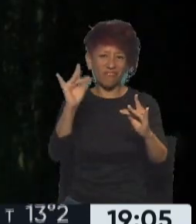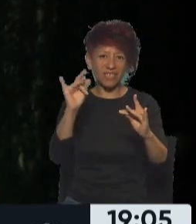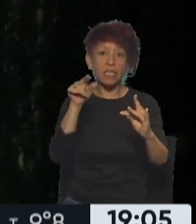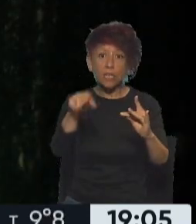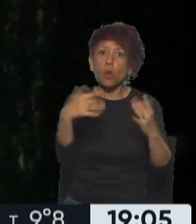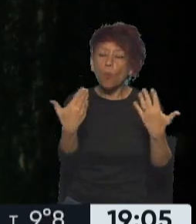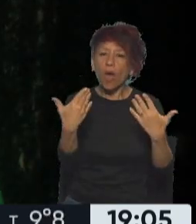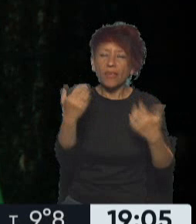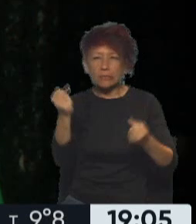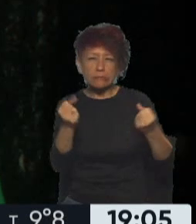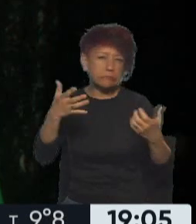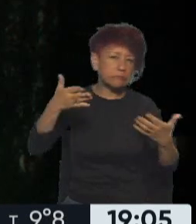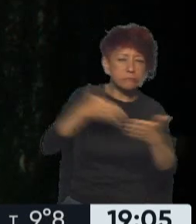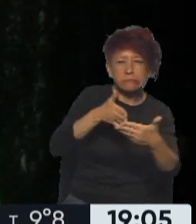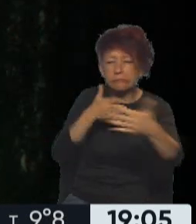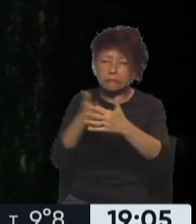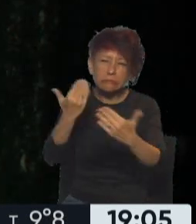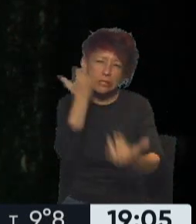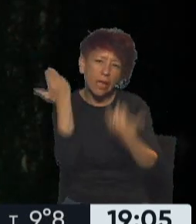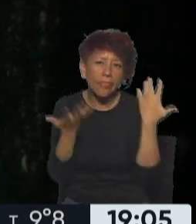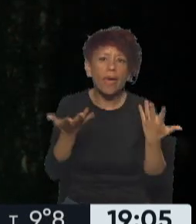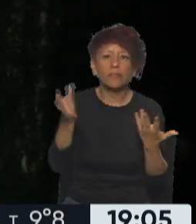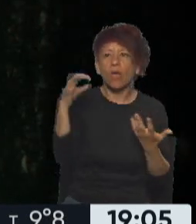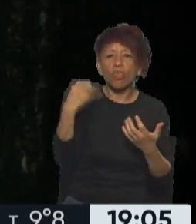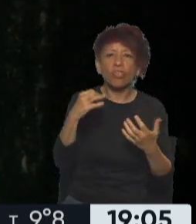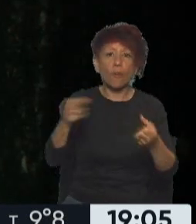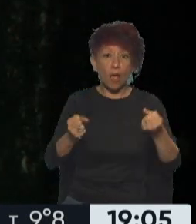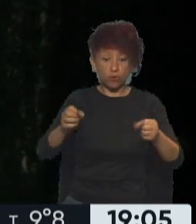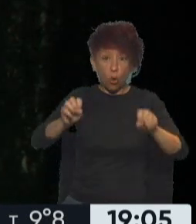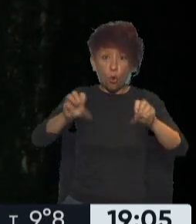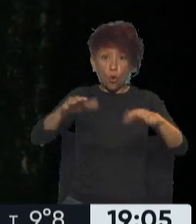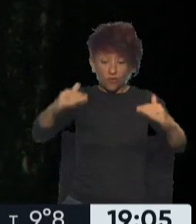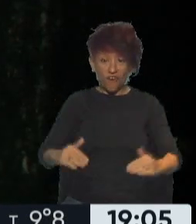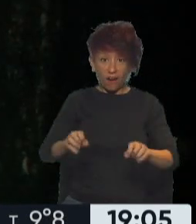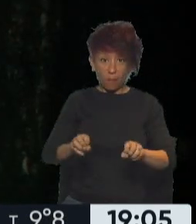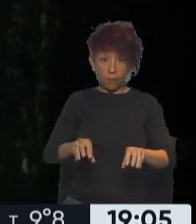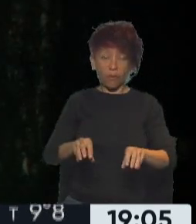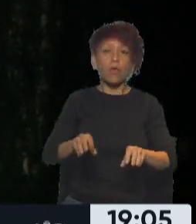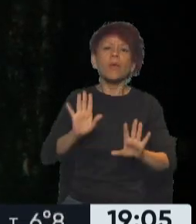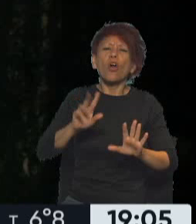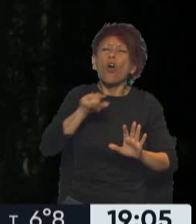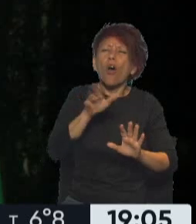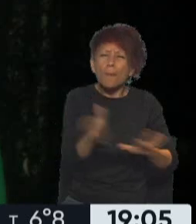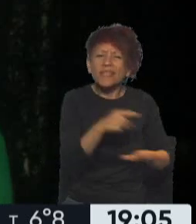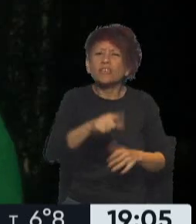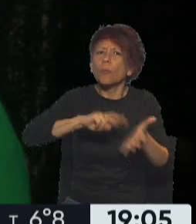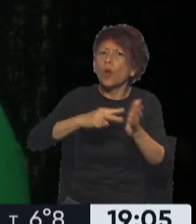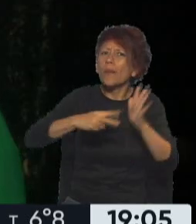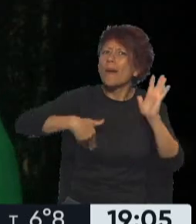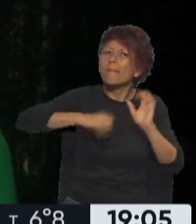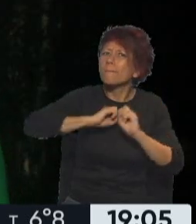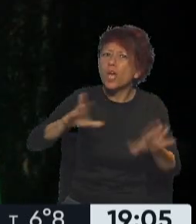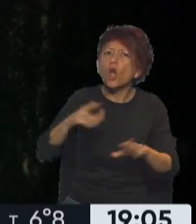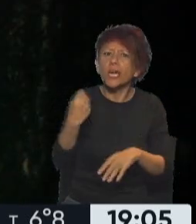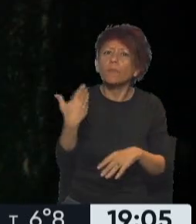muchos accidentes, hay que tener cuidado, usar las luces bajas. Pero más allá de eso, el mayor problema es que puede alterar las vías